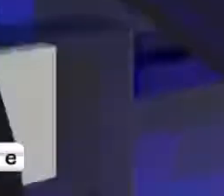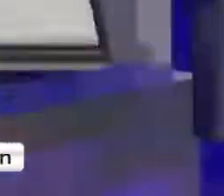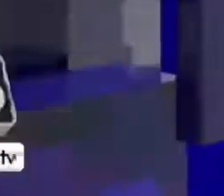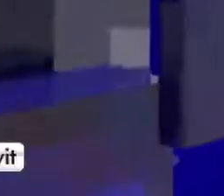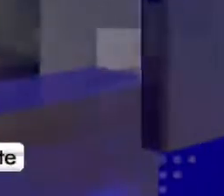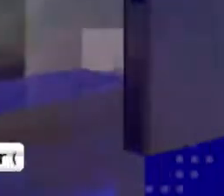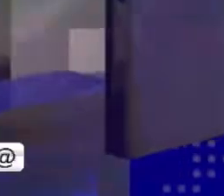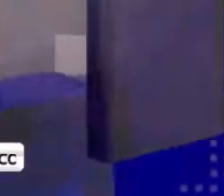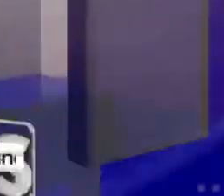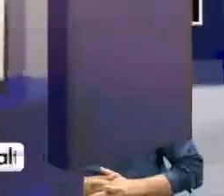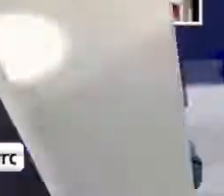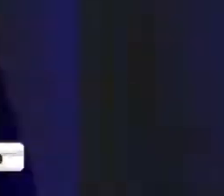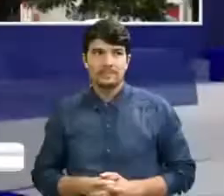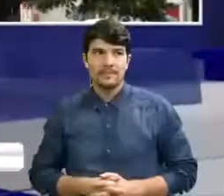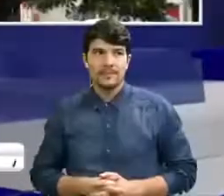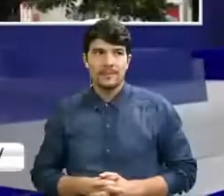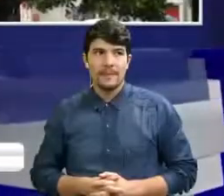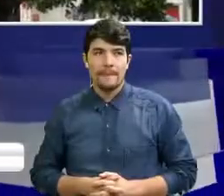adelante.